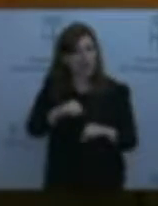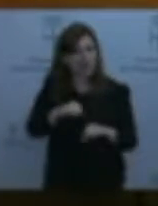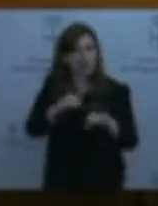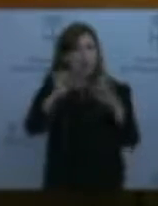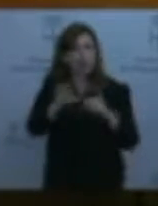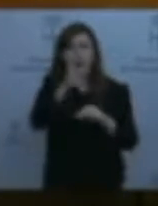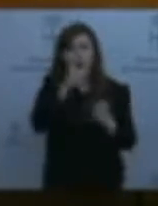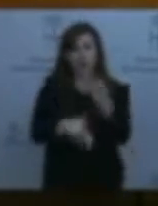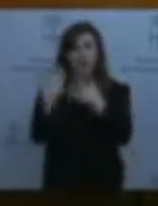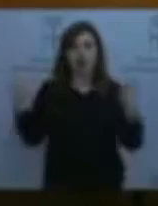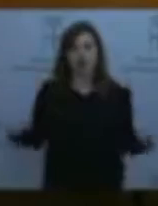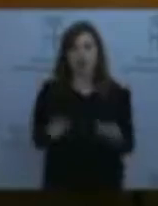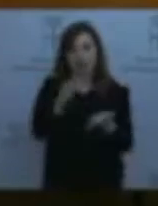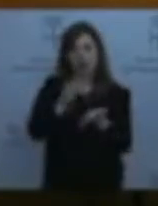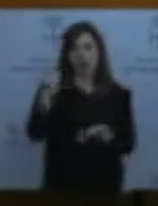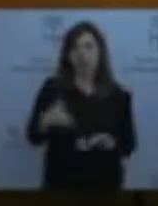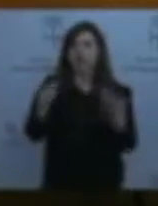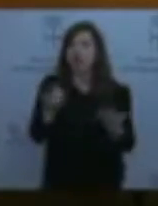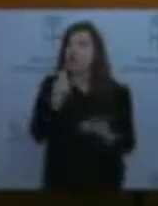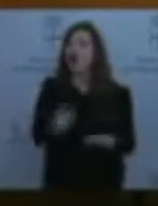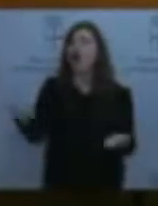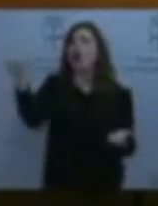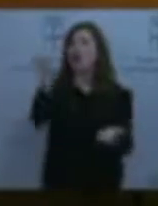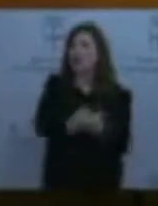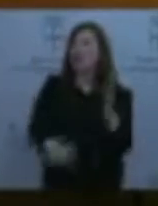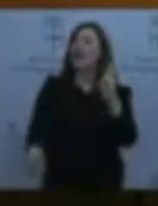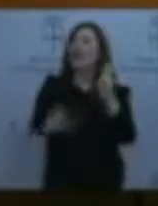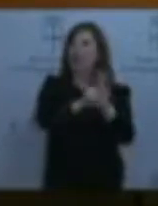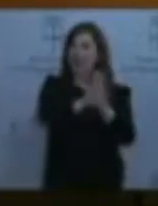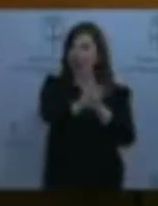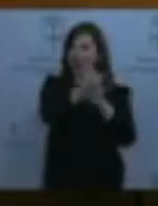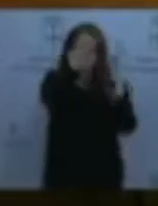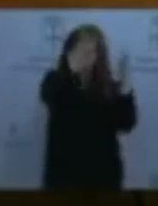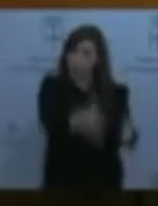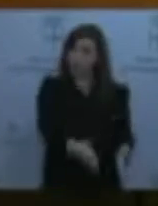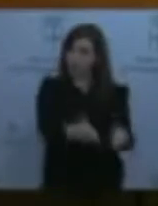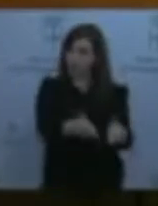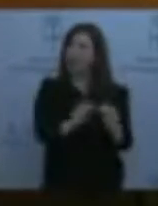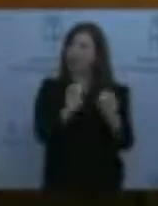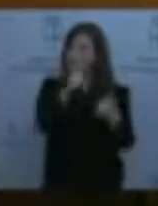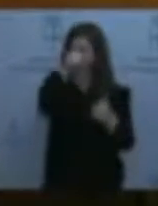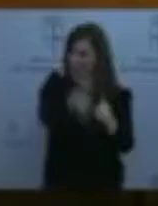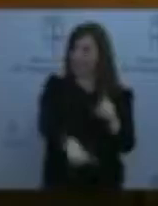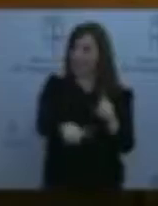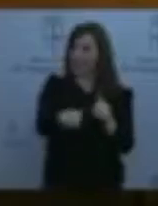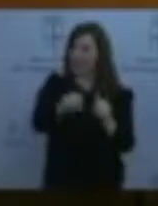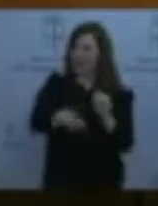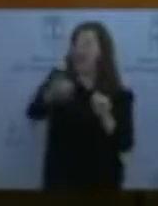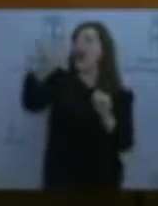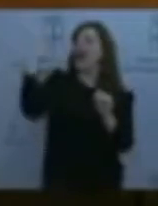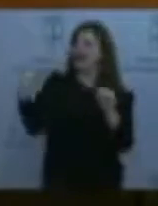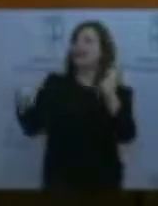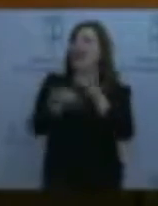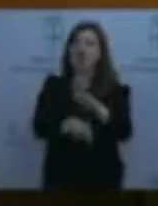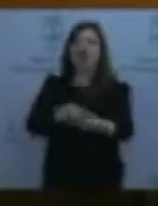febrero. Insisto también en que hay una ley, y usted, desde que entró aquí y desde mucho antes, esa ley está obligando